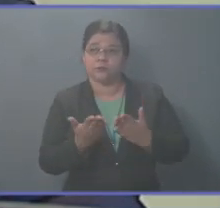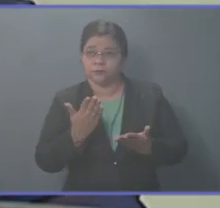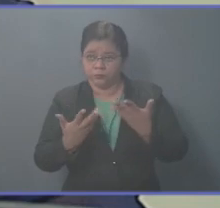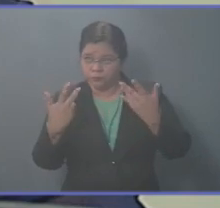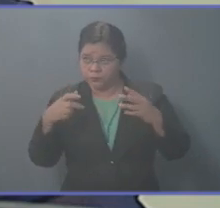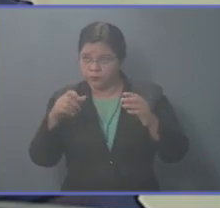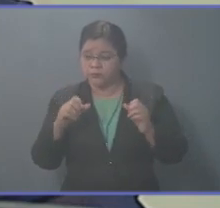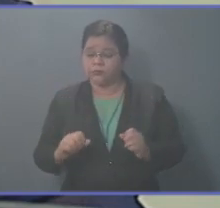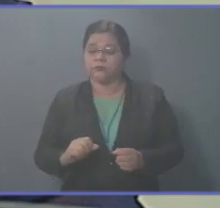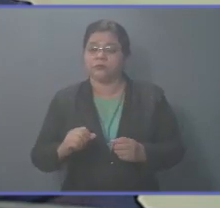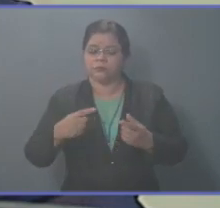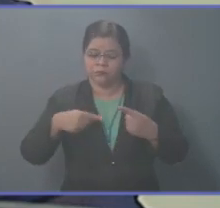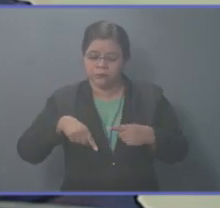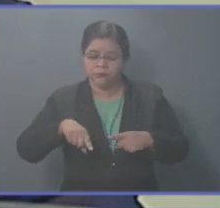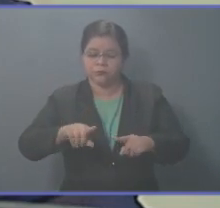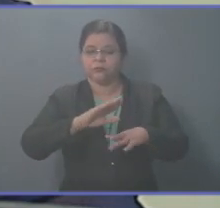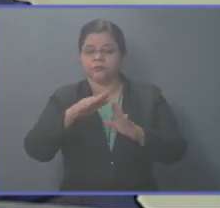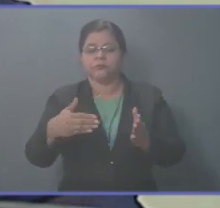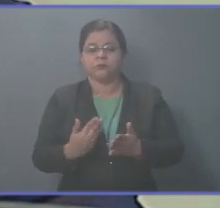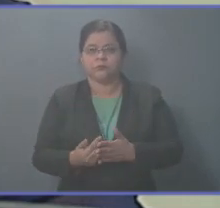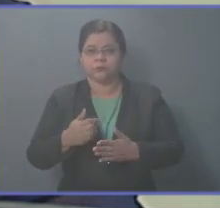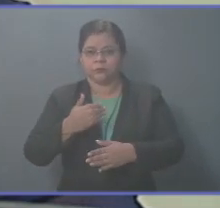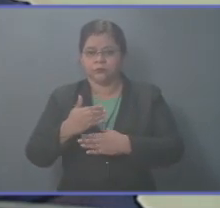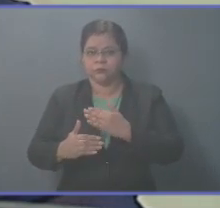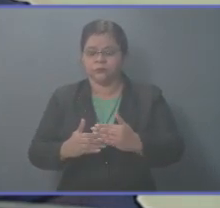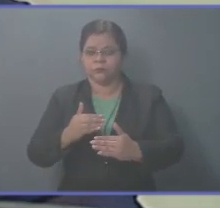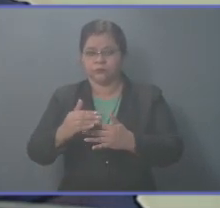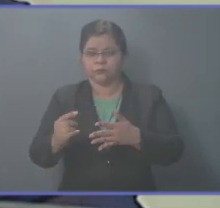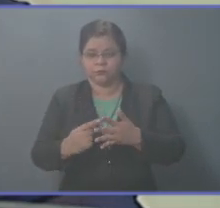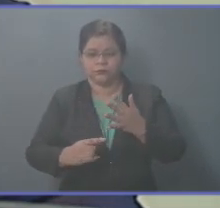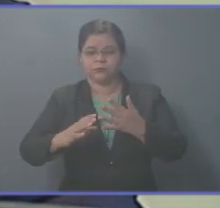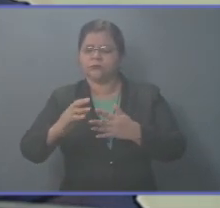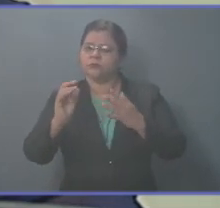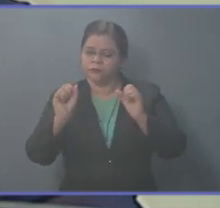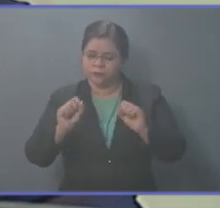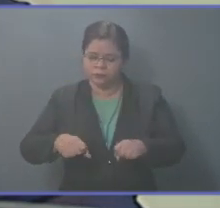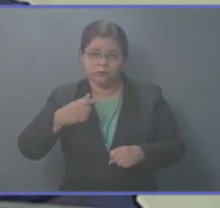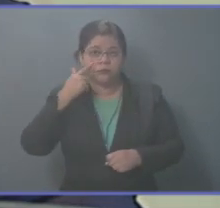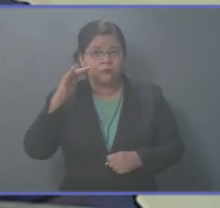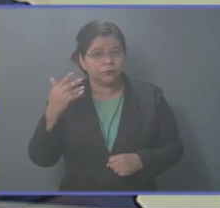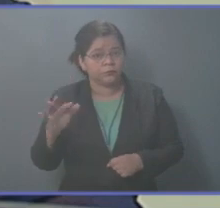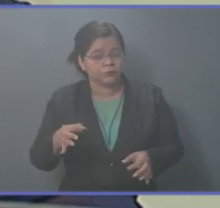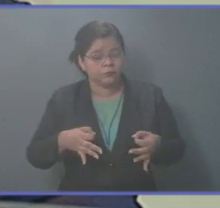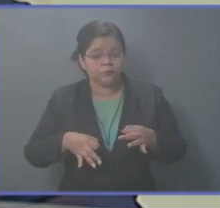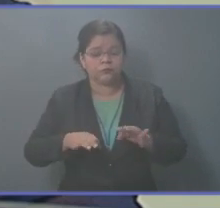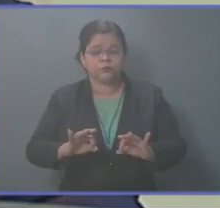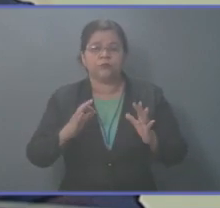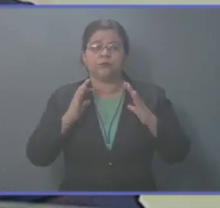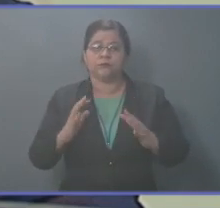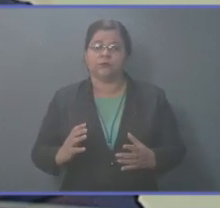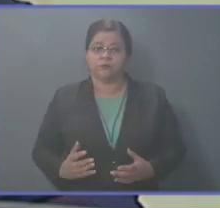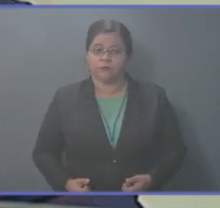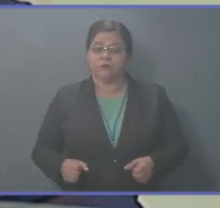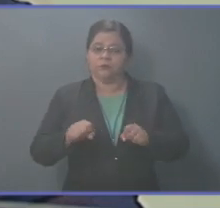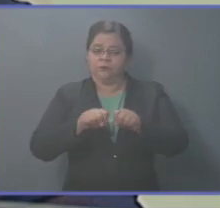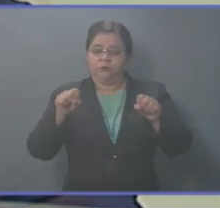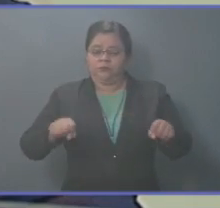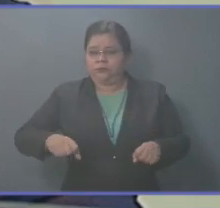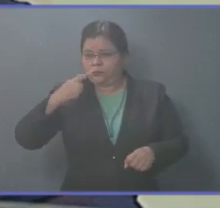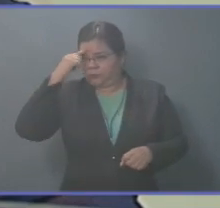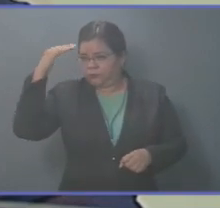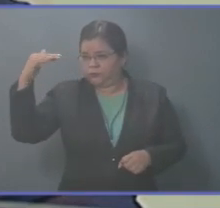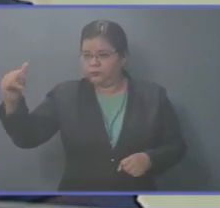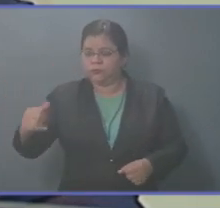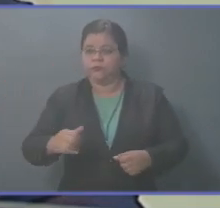corroborado de que se continúen los efectos de la convocatoria impugnada y se siga poniendo en riesgo la forma de gobierno, sistema político y